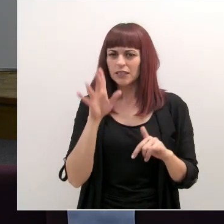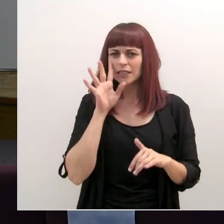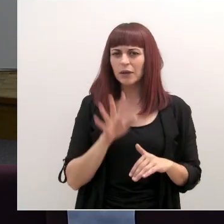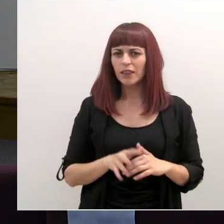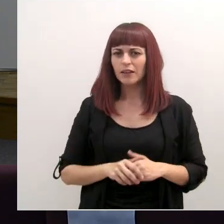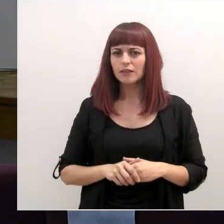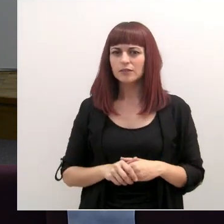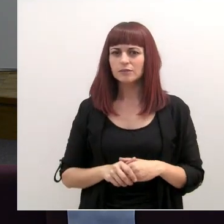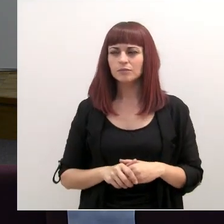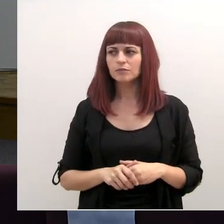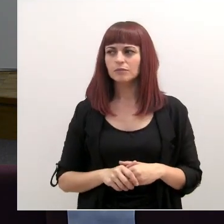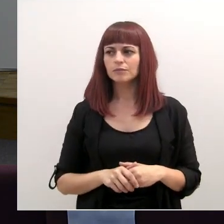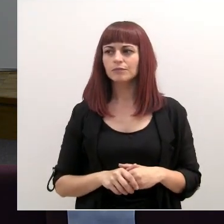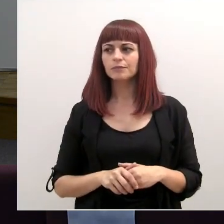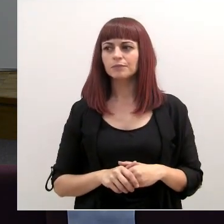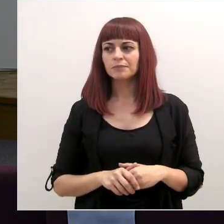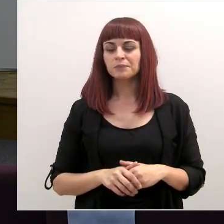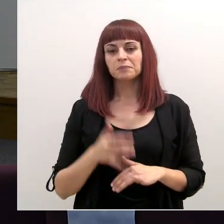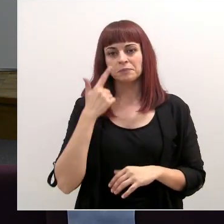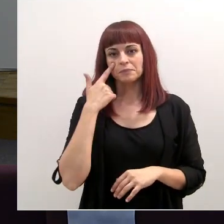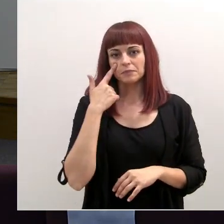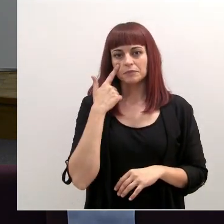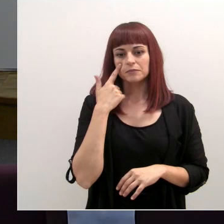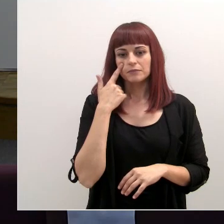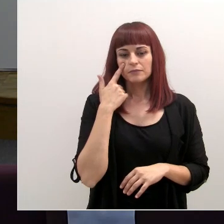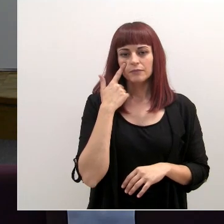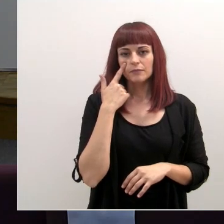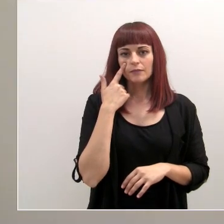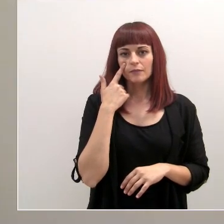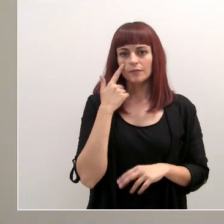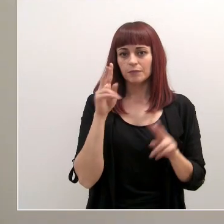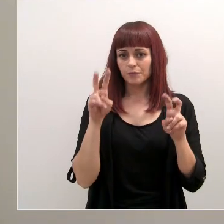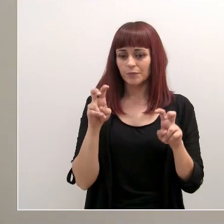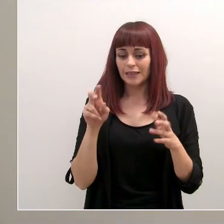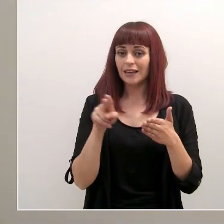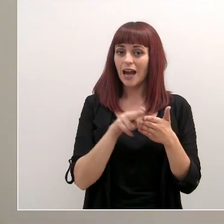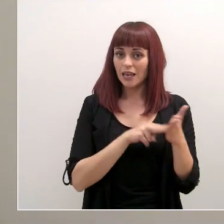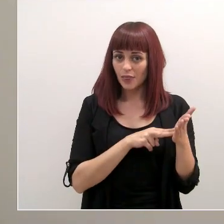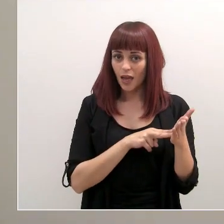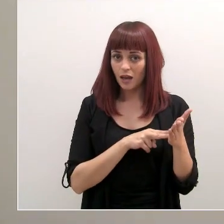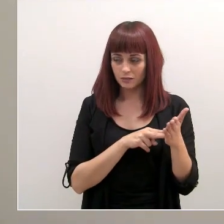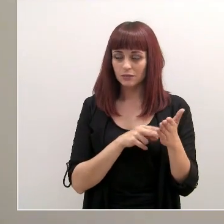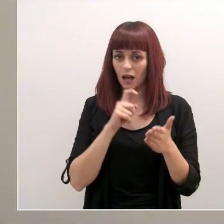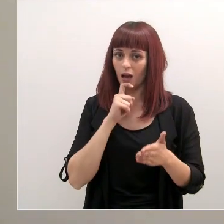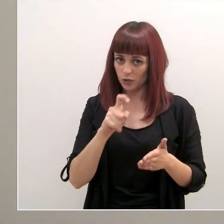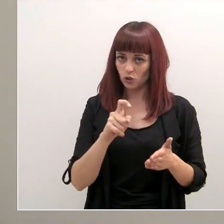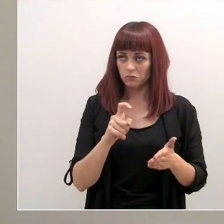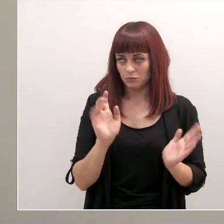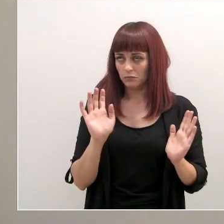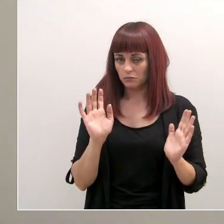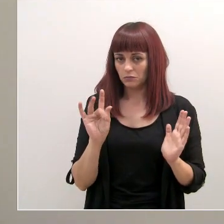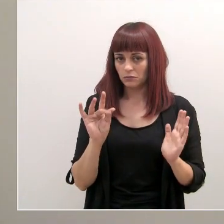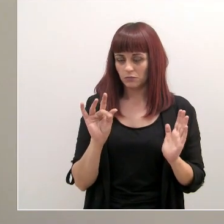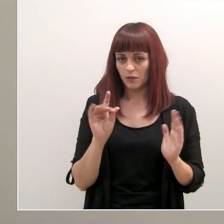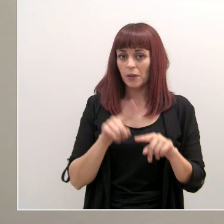Bueno, si quiere. Realmente, aquí la clave es, Galicia hizo ese anuncio en función de